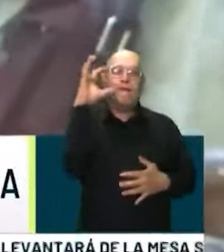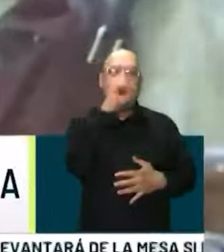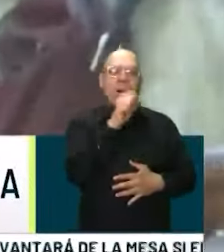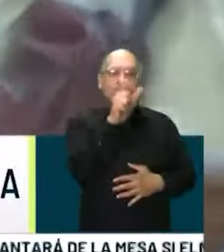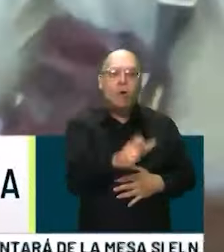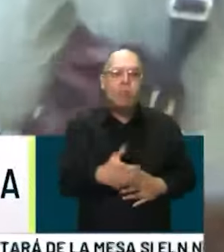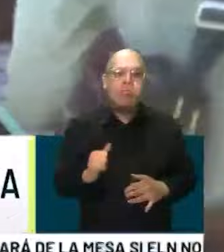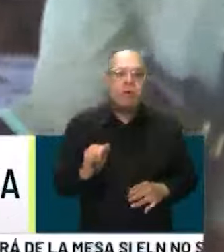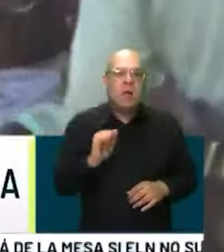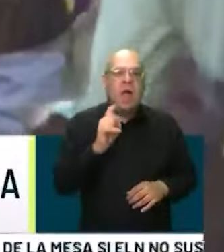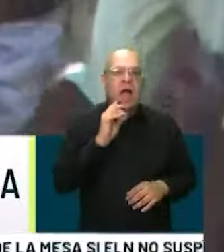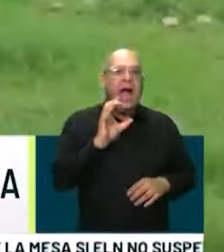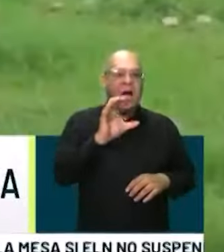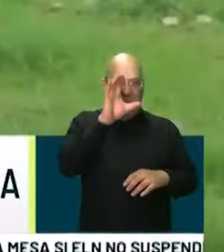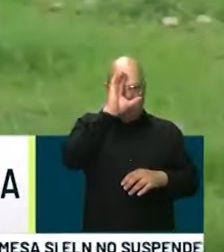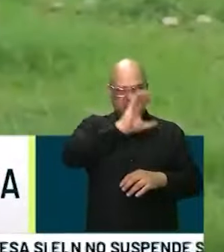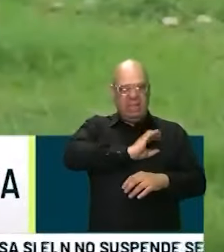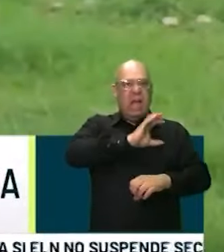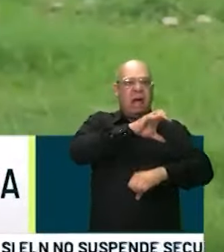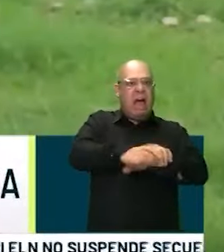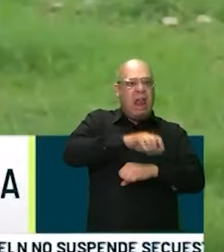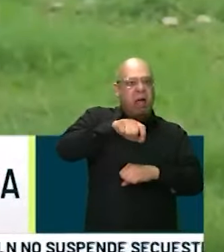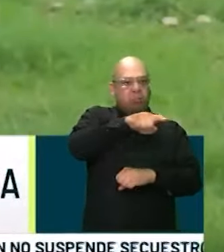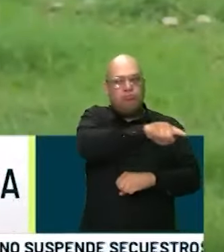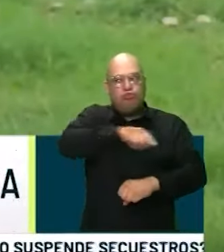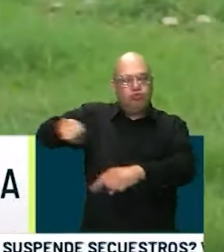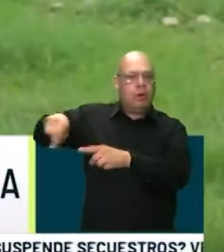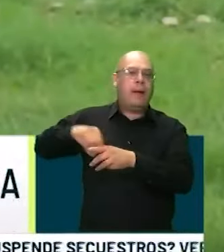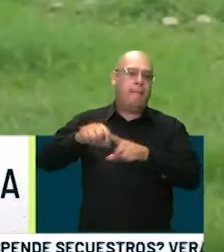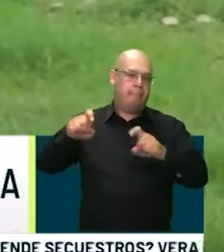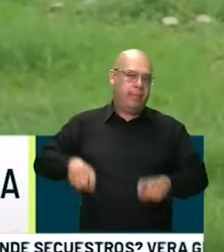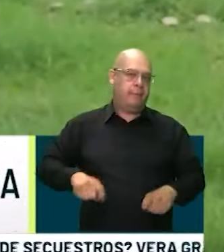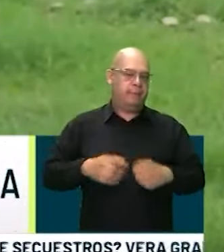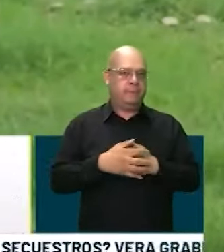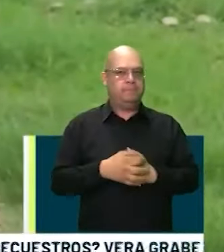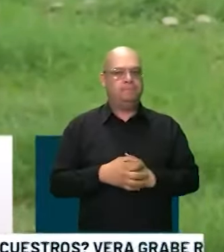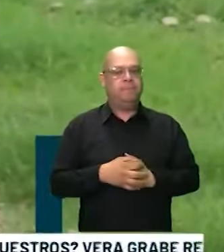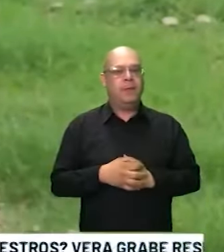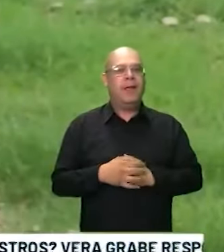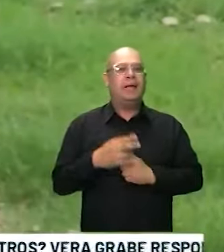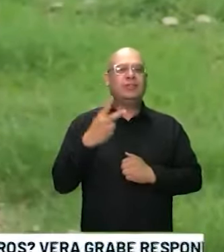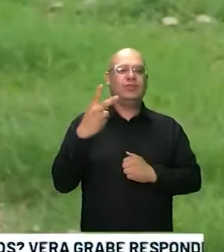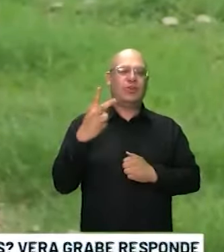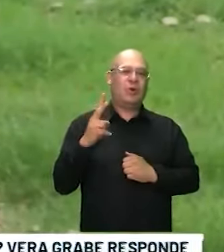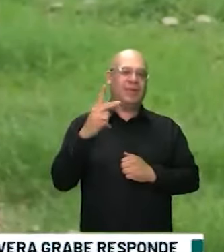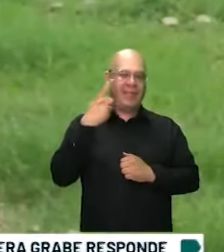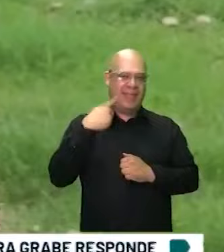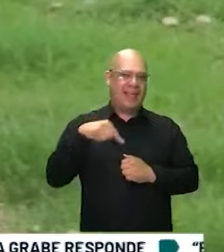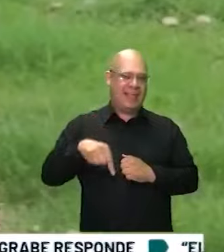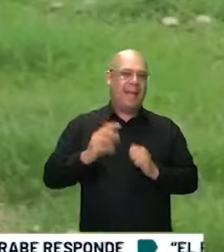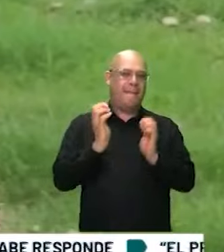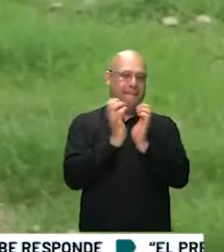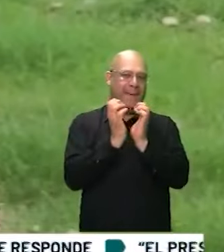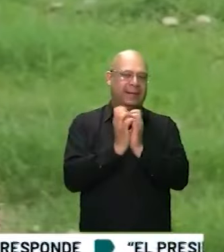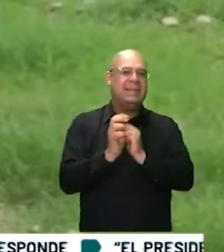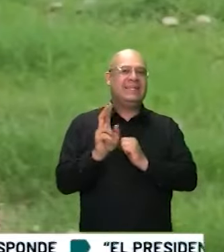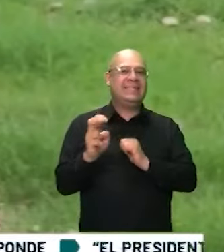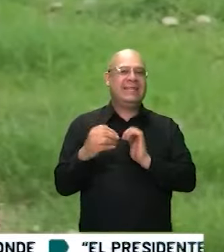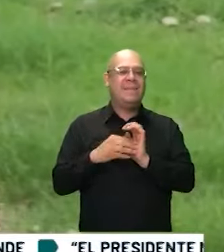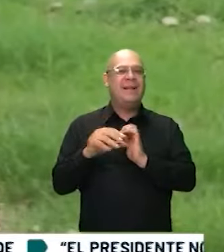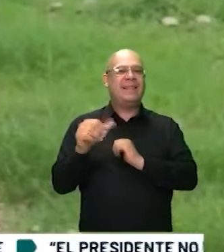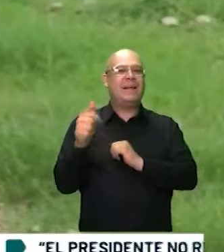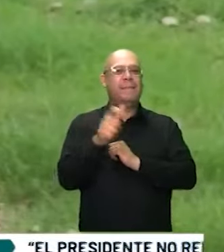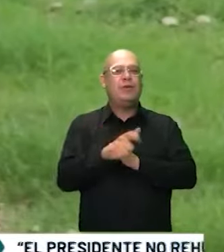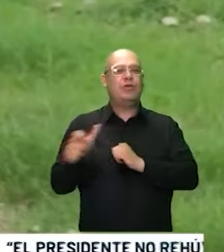autoridades colombianas pues en estos 12 d del mes de mayo 7,010 emigrantes han cruzado la